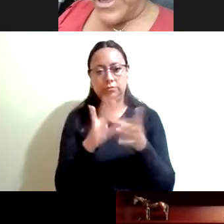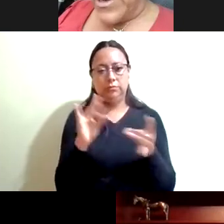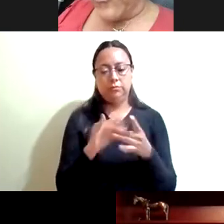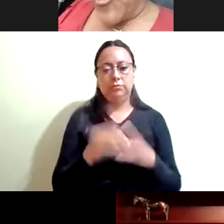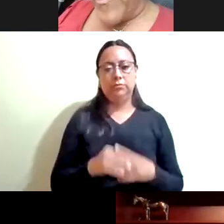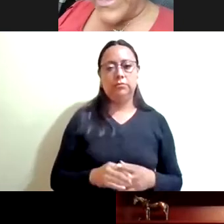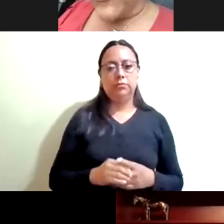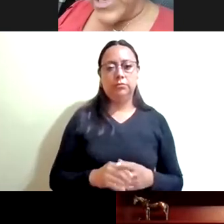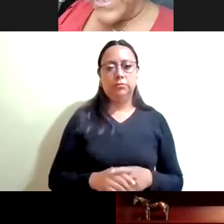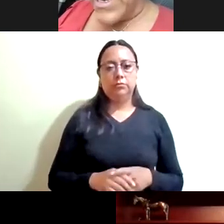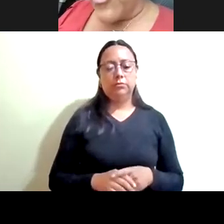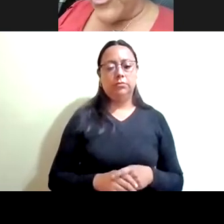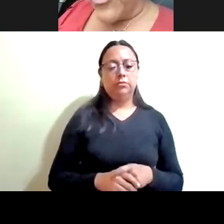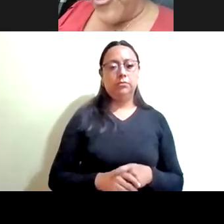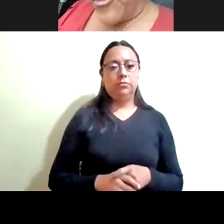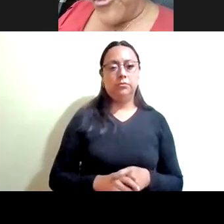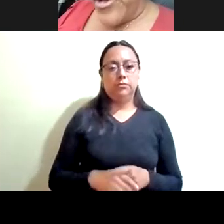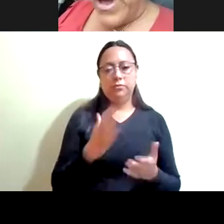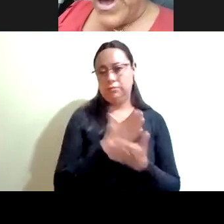los compañeros. En el